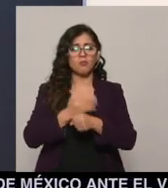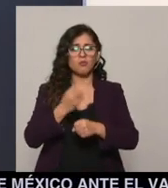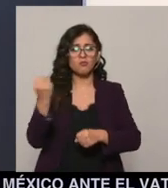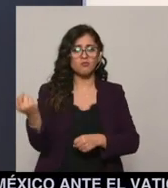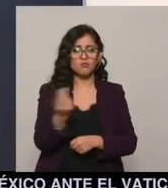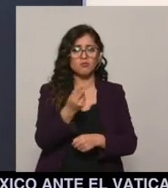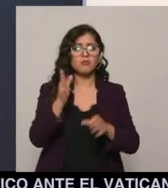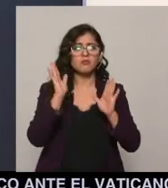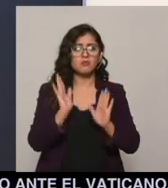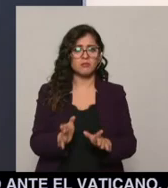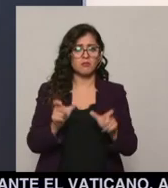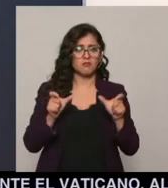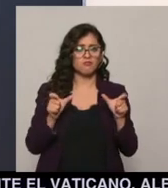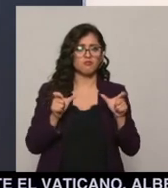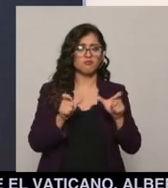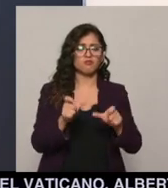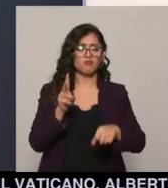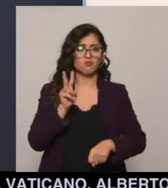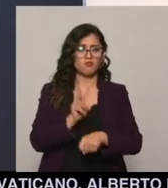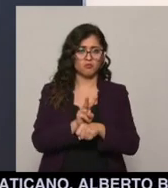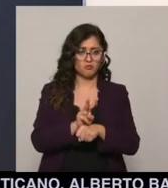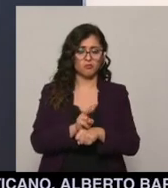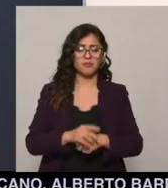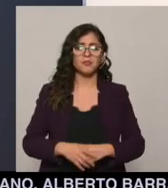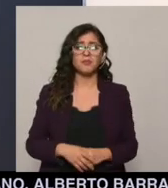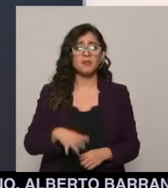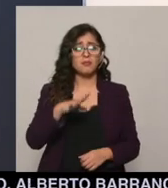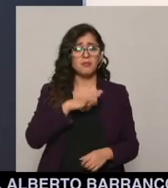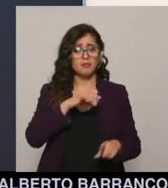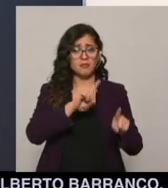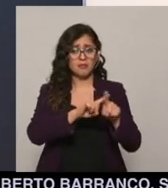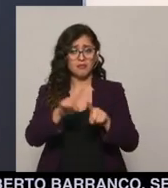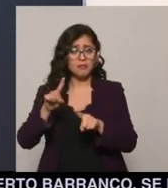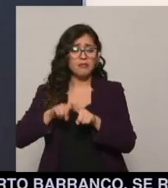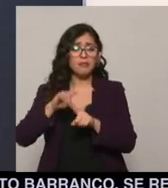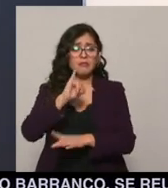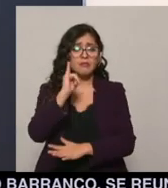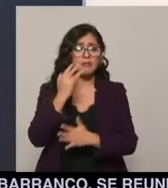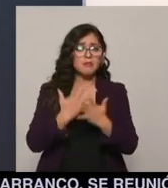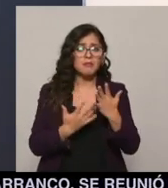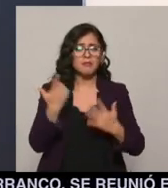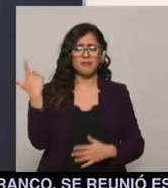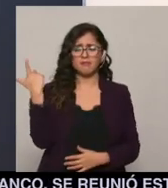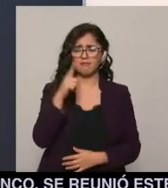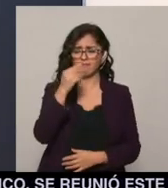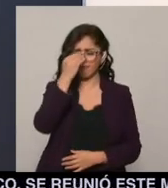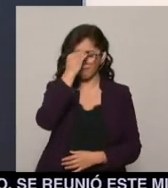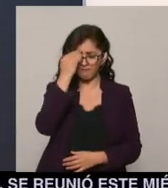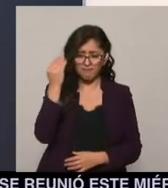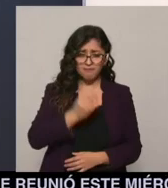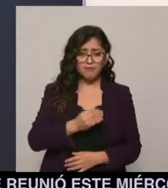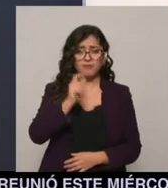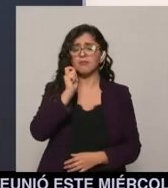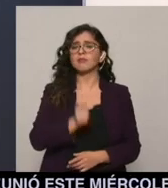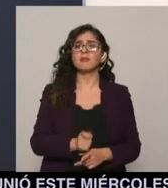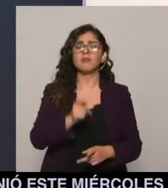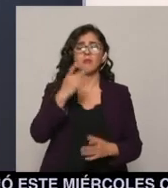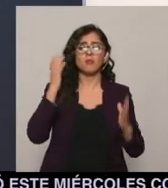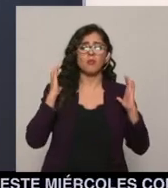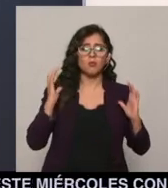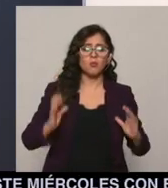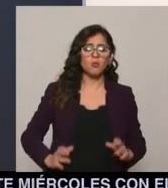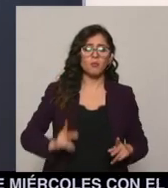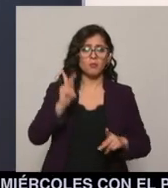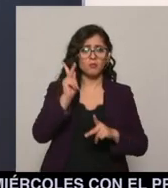afortunadamente escoltada. Le mandan imágenes espeluznantes, escalofriantes, con pedazos de cadáveres,